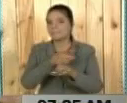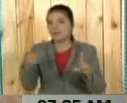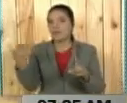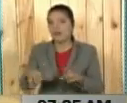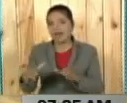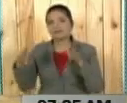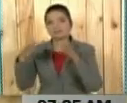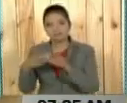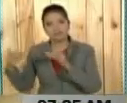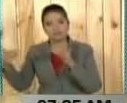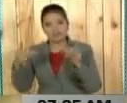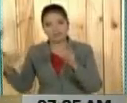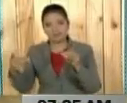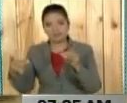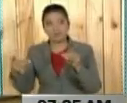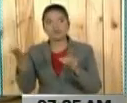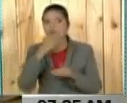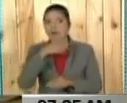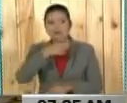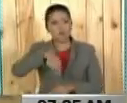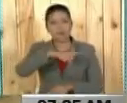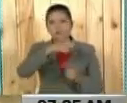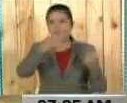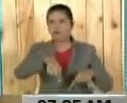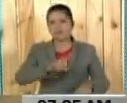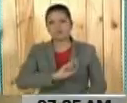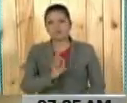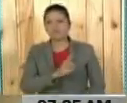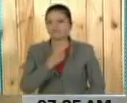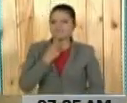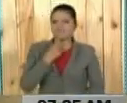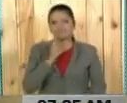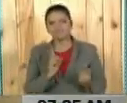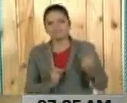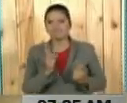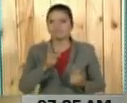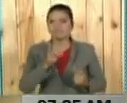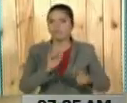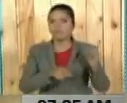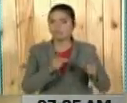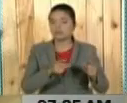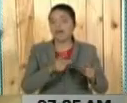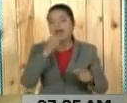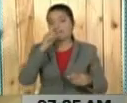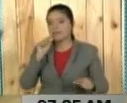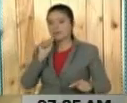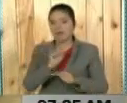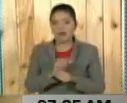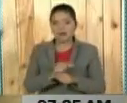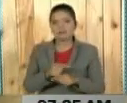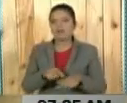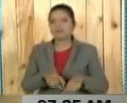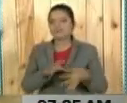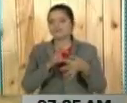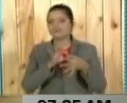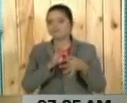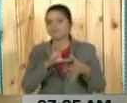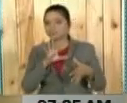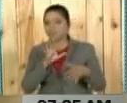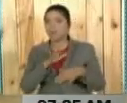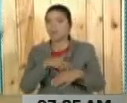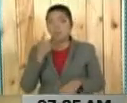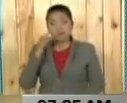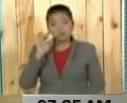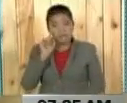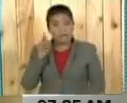de diálogo. Como no están todos de acuerdo con dialogar, surgen estas fracturas y estas amenazas, de manera de, por si acaso